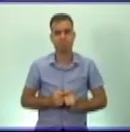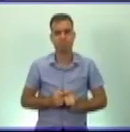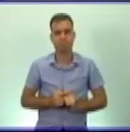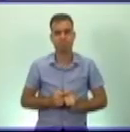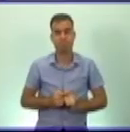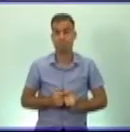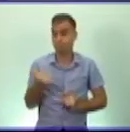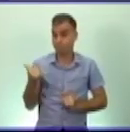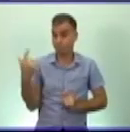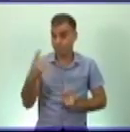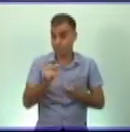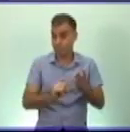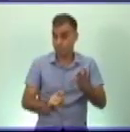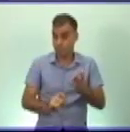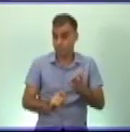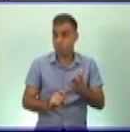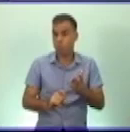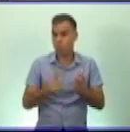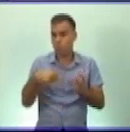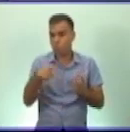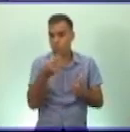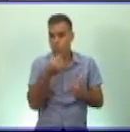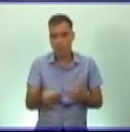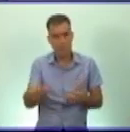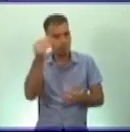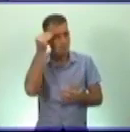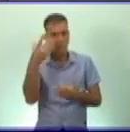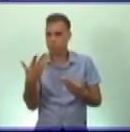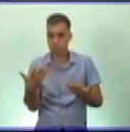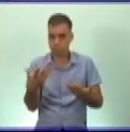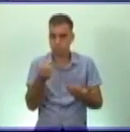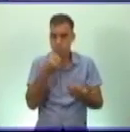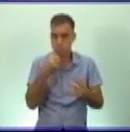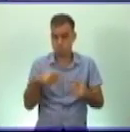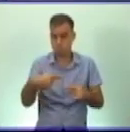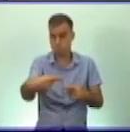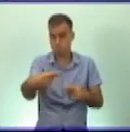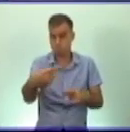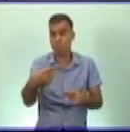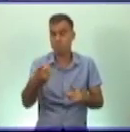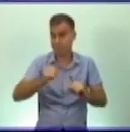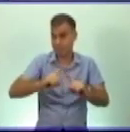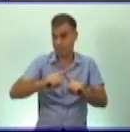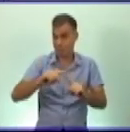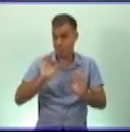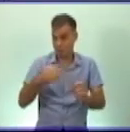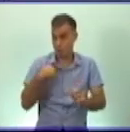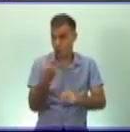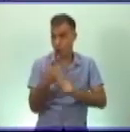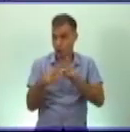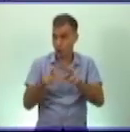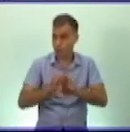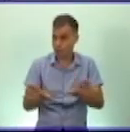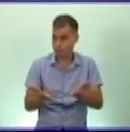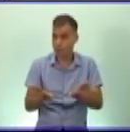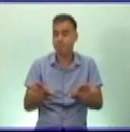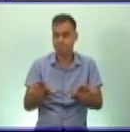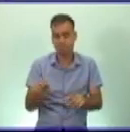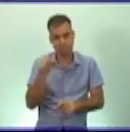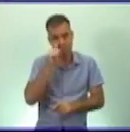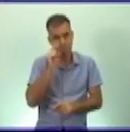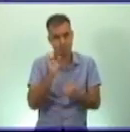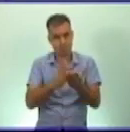Y con este ejercicio que les va a servir a ustedes para poder enfrentarse al trabajo independiente que les orienté, ya me estoy